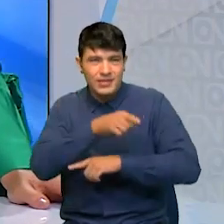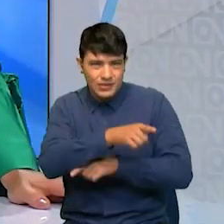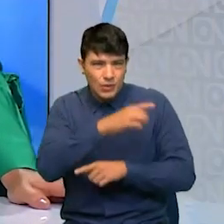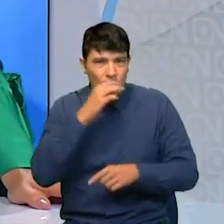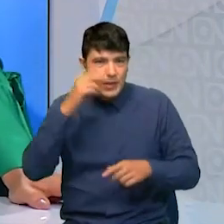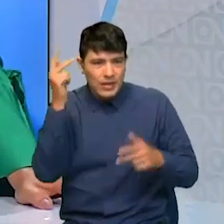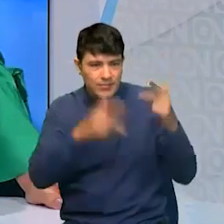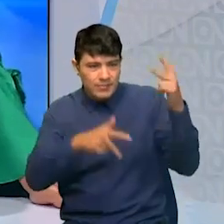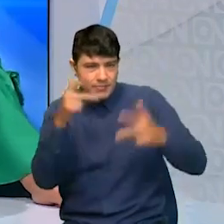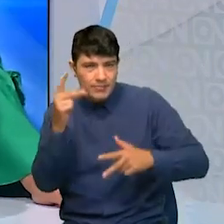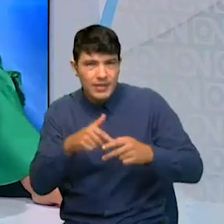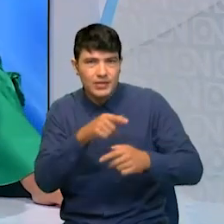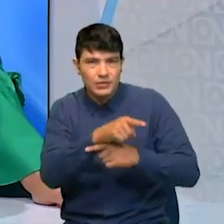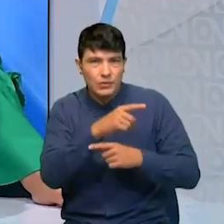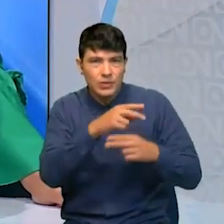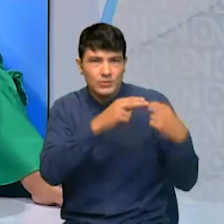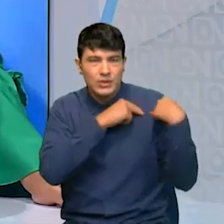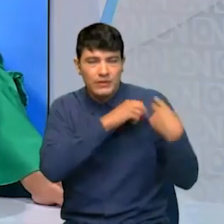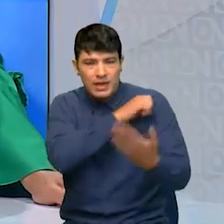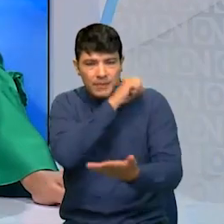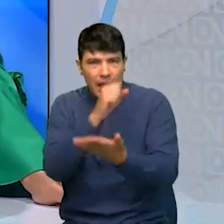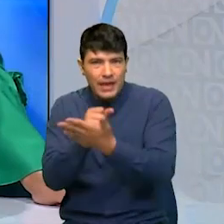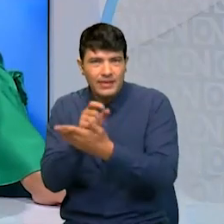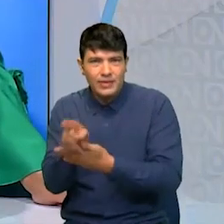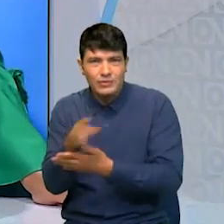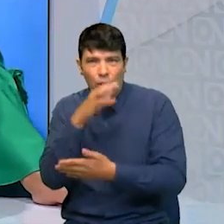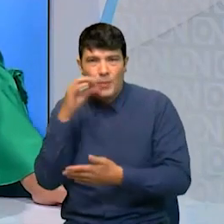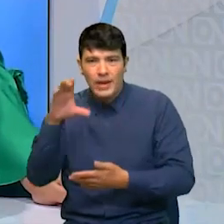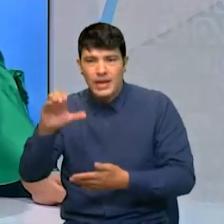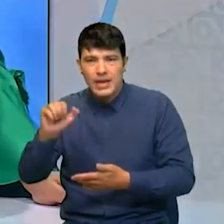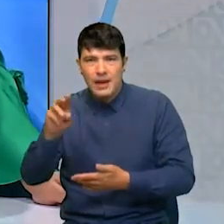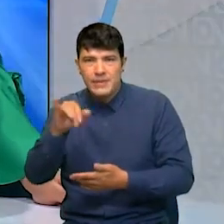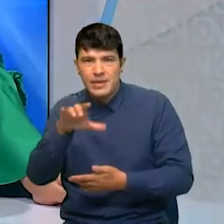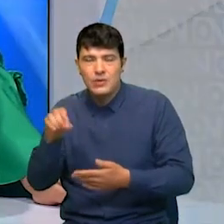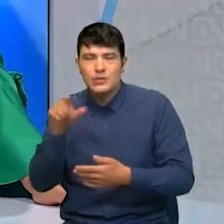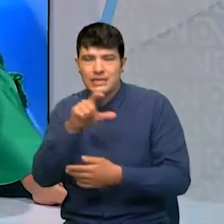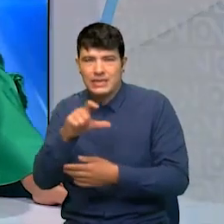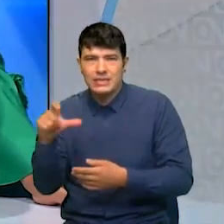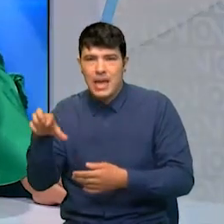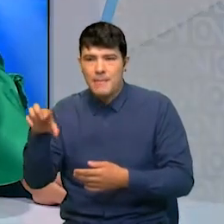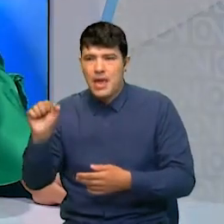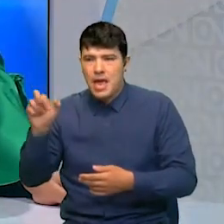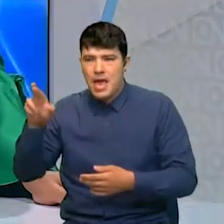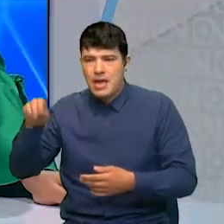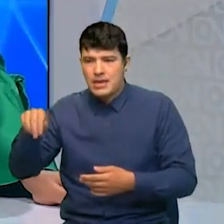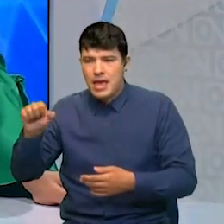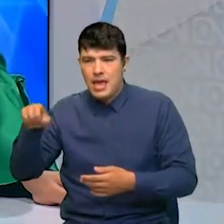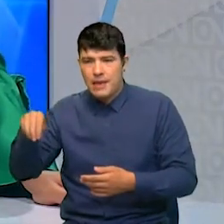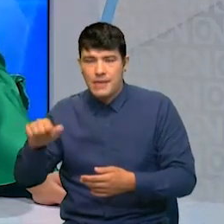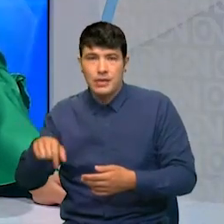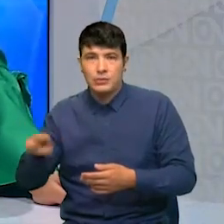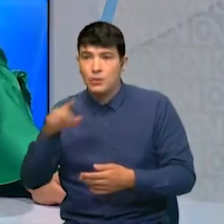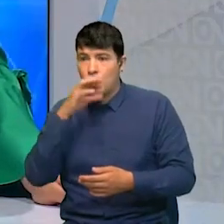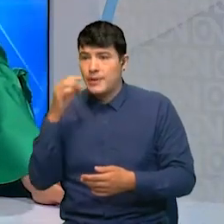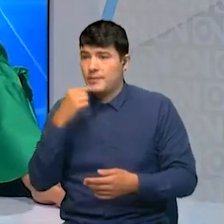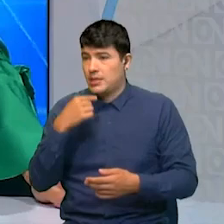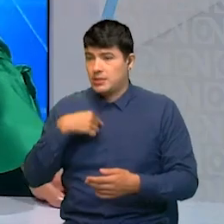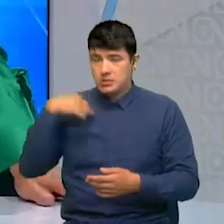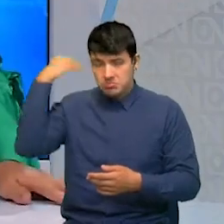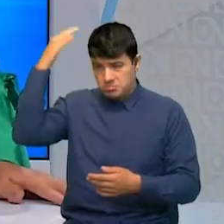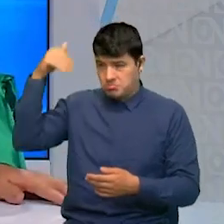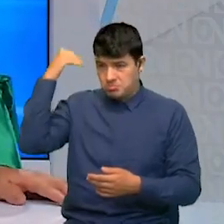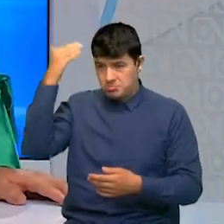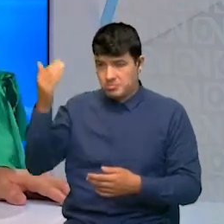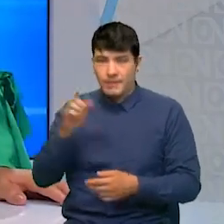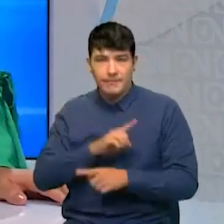homicidio de iván camilo castellanos en el centro comercial panamá este joven se declaró inocente de los delitos imputados a esta hora